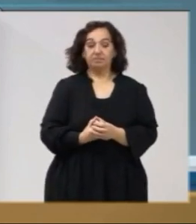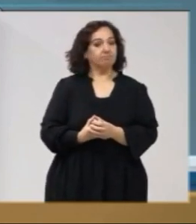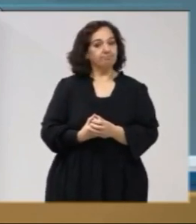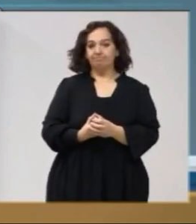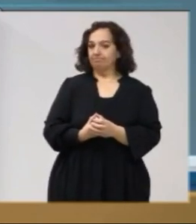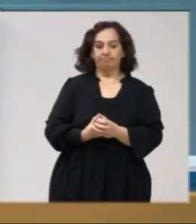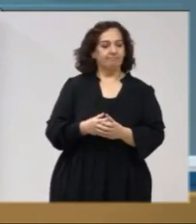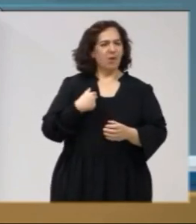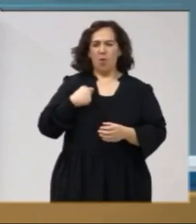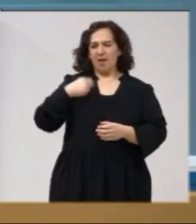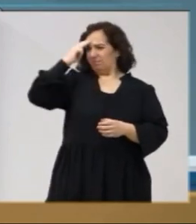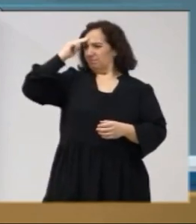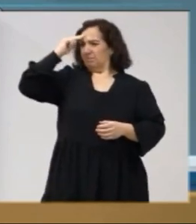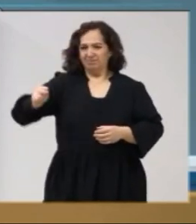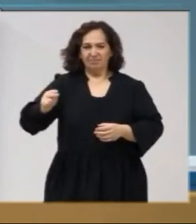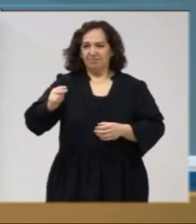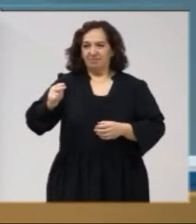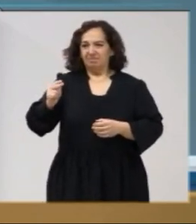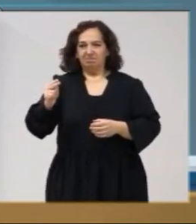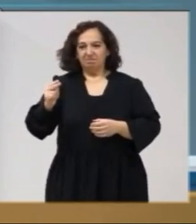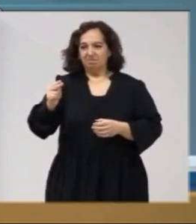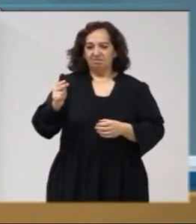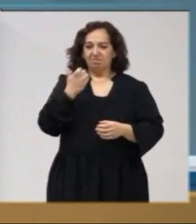no podemos tolerar de ninguna manera